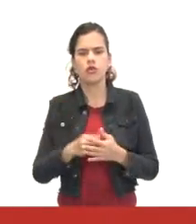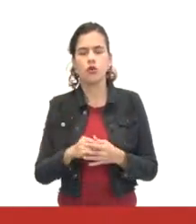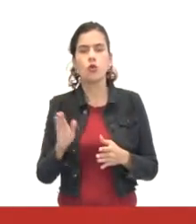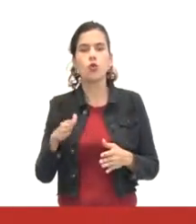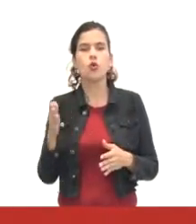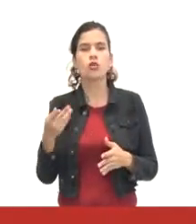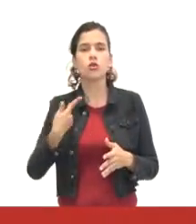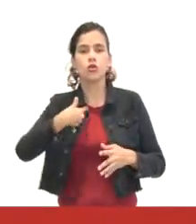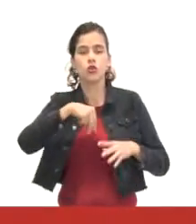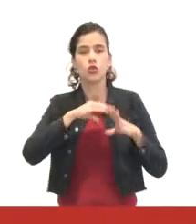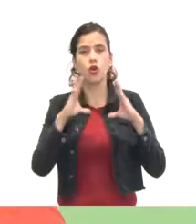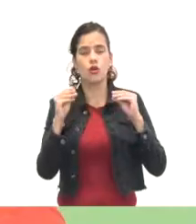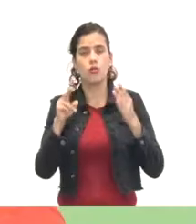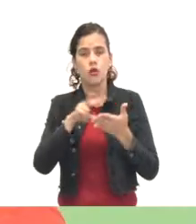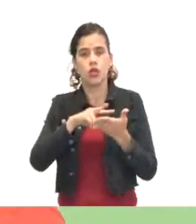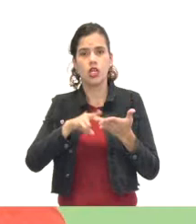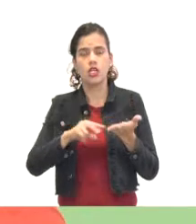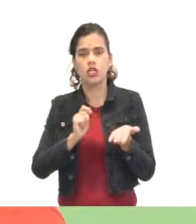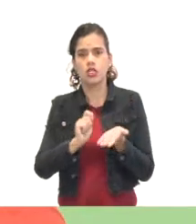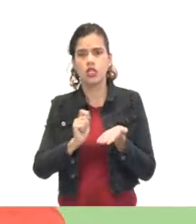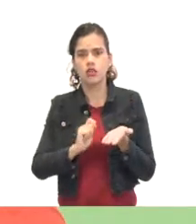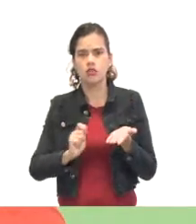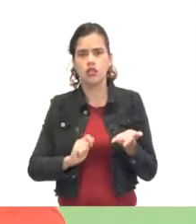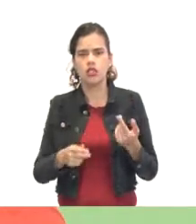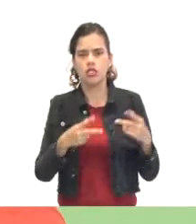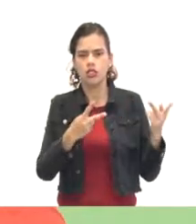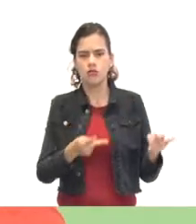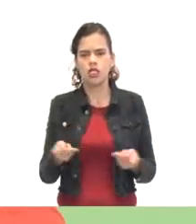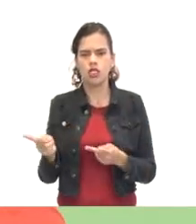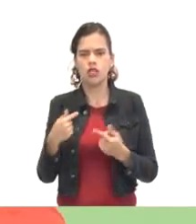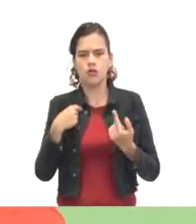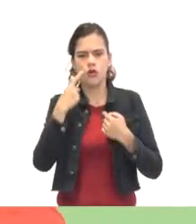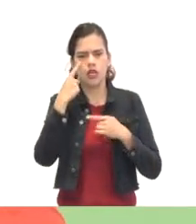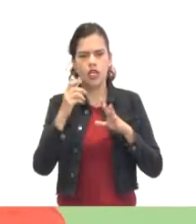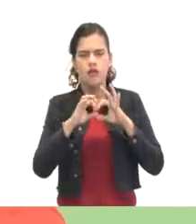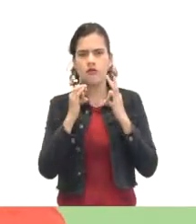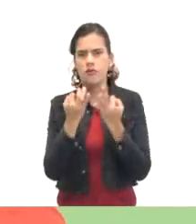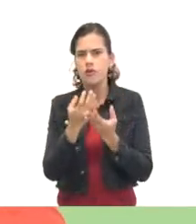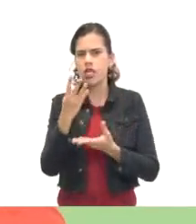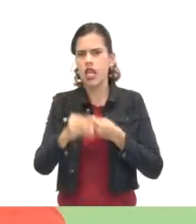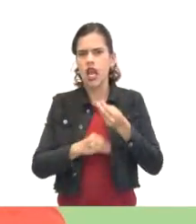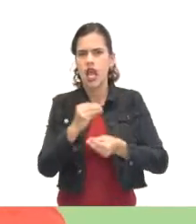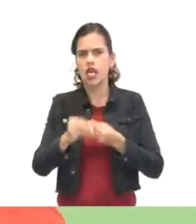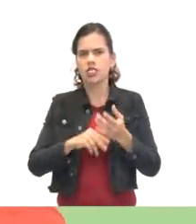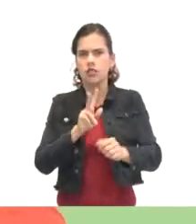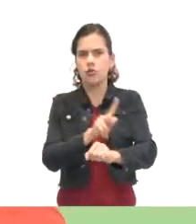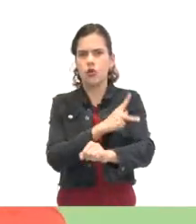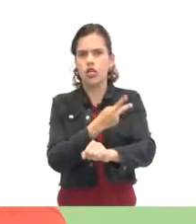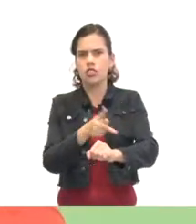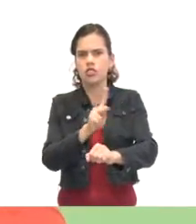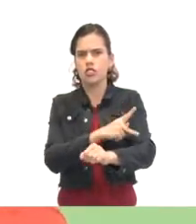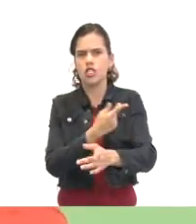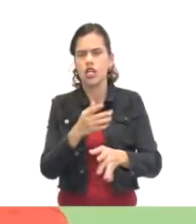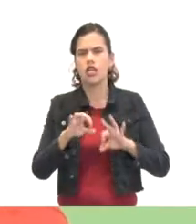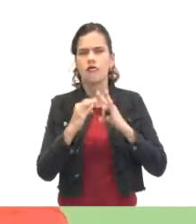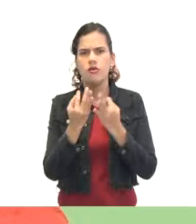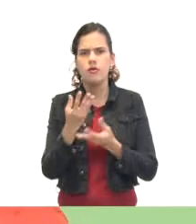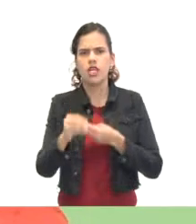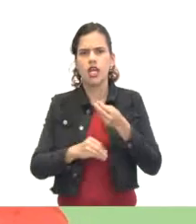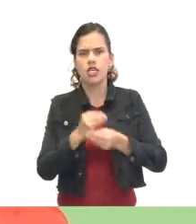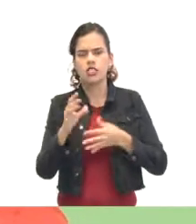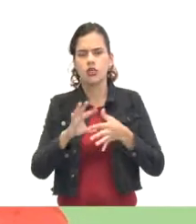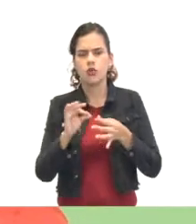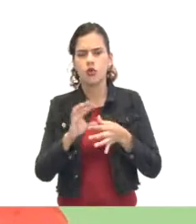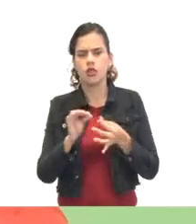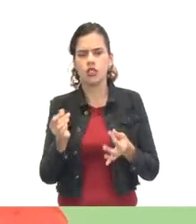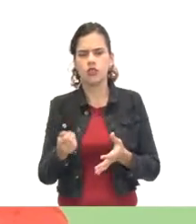de leer y escribir, te invitamos para ver qué familia hace poesías, qué familia hace cuentos como